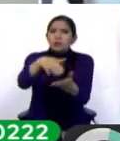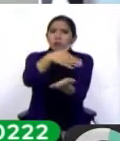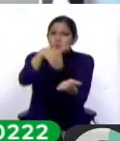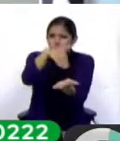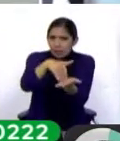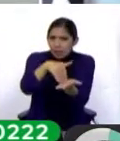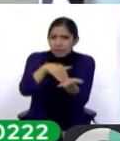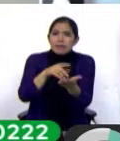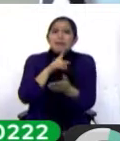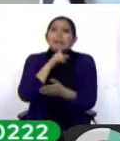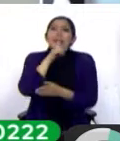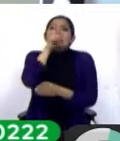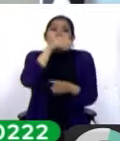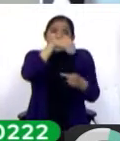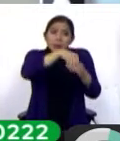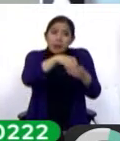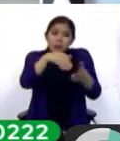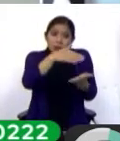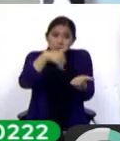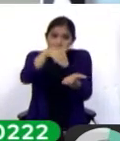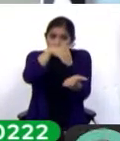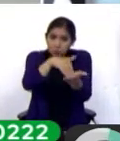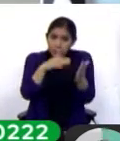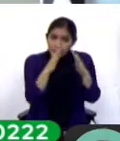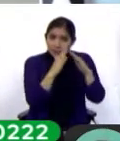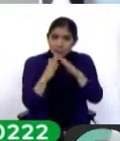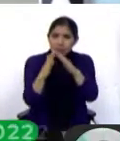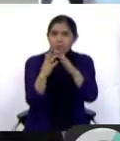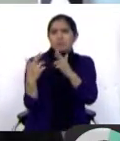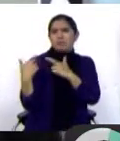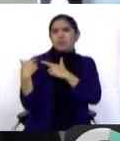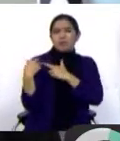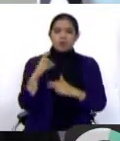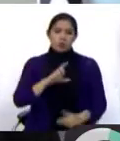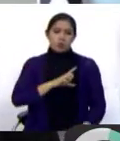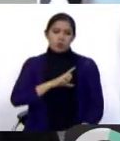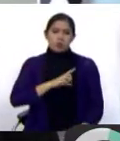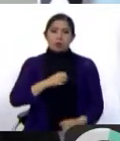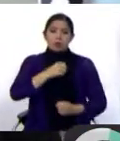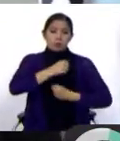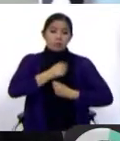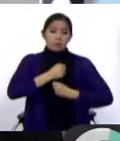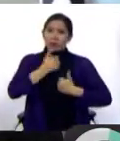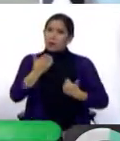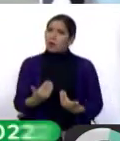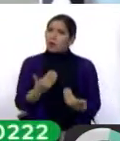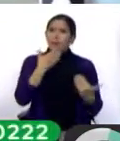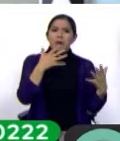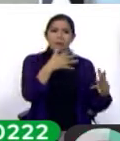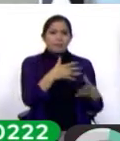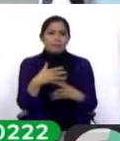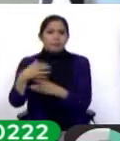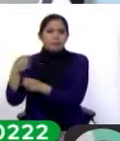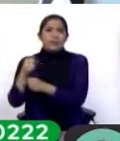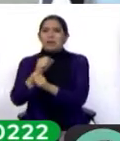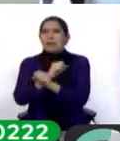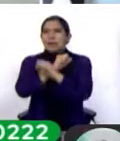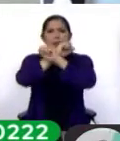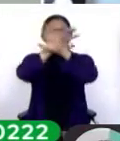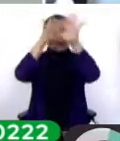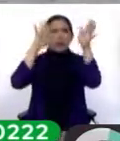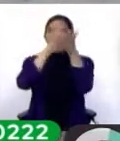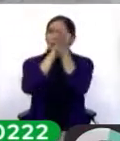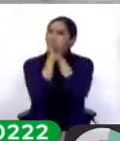la seguridad interna le corresponde a la policía. Las Fuerzas Armadas en este momento tendrían que replegarse como una señal de pacificación hacia